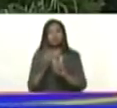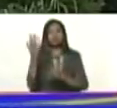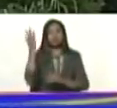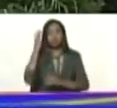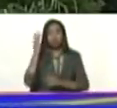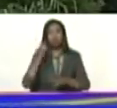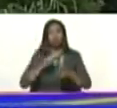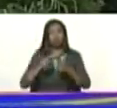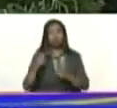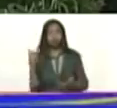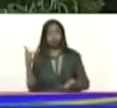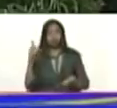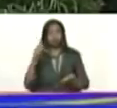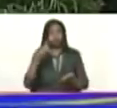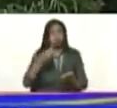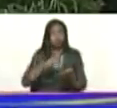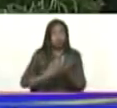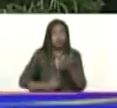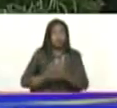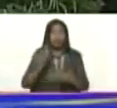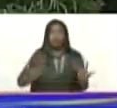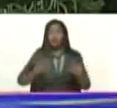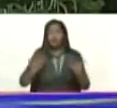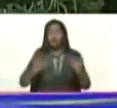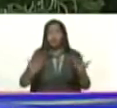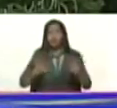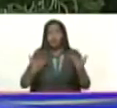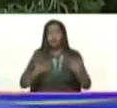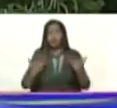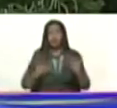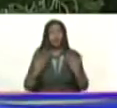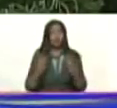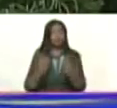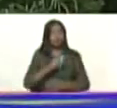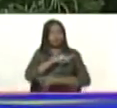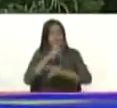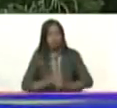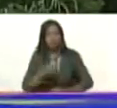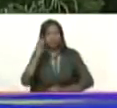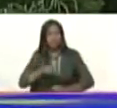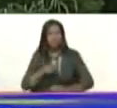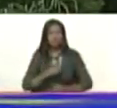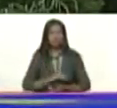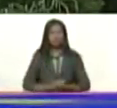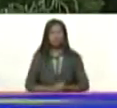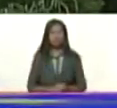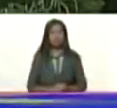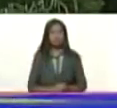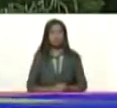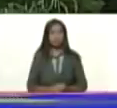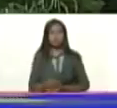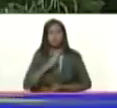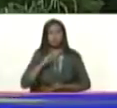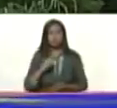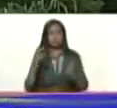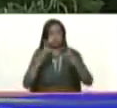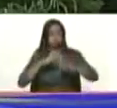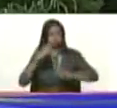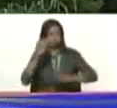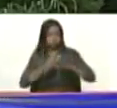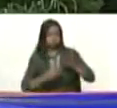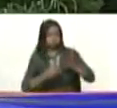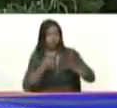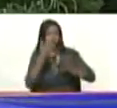que venimos llegando con más ánimo que nunca, con más fuerza que nunca, ¿no? Hemos revisado esta